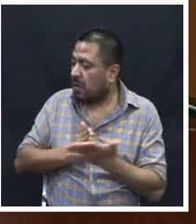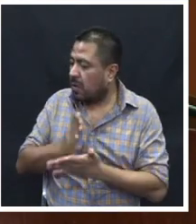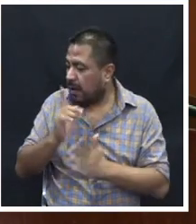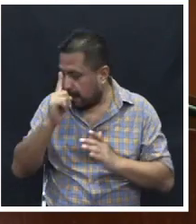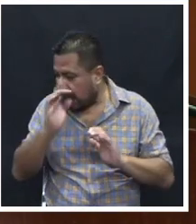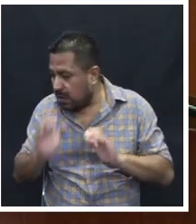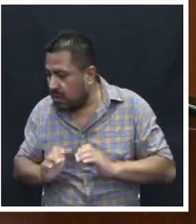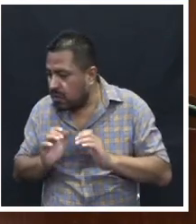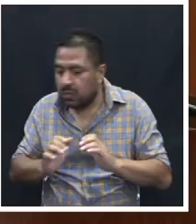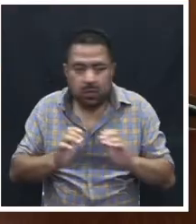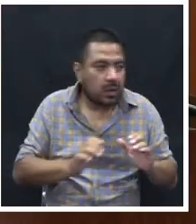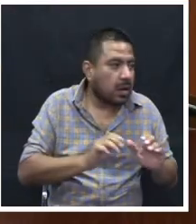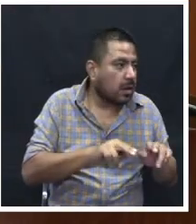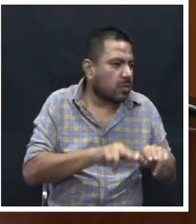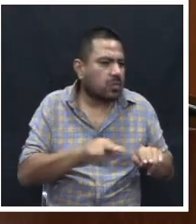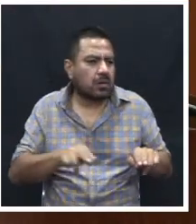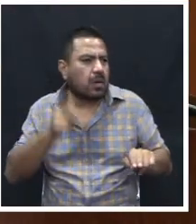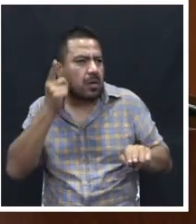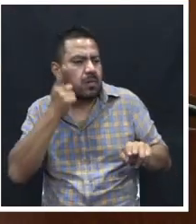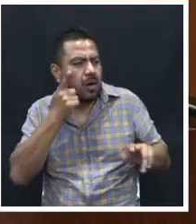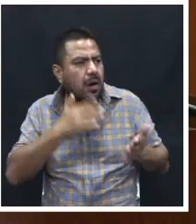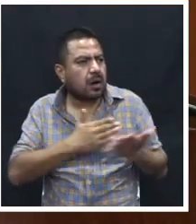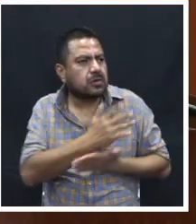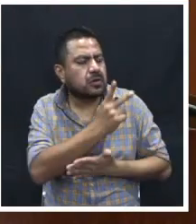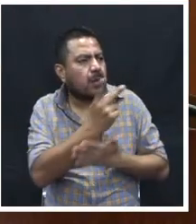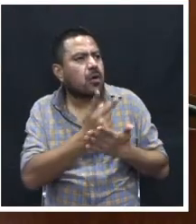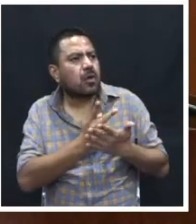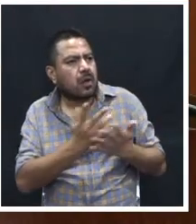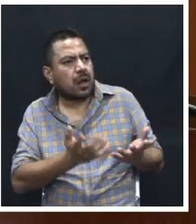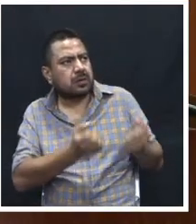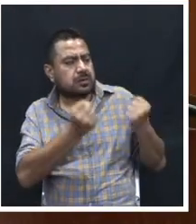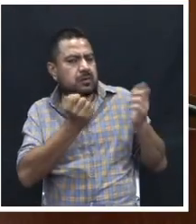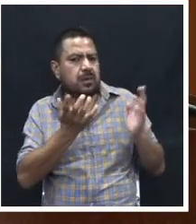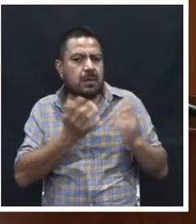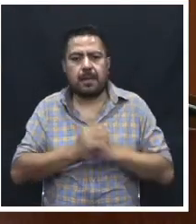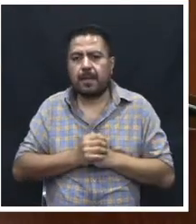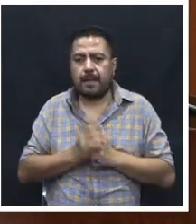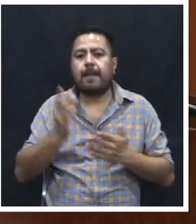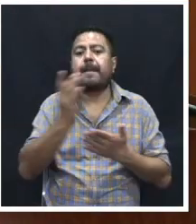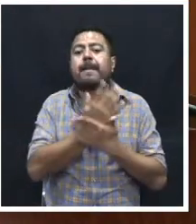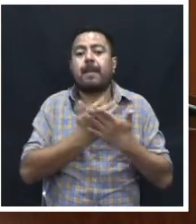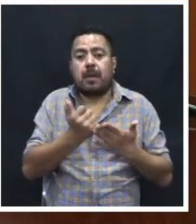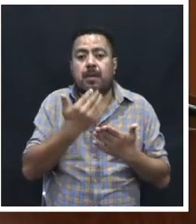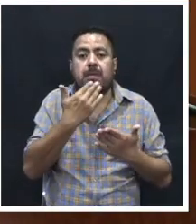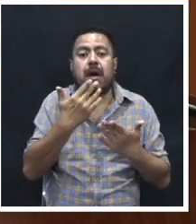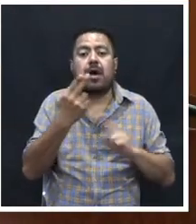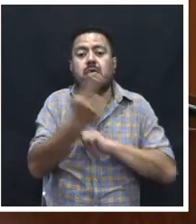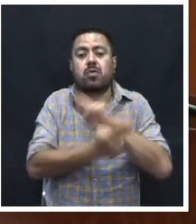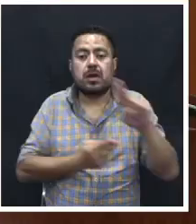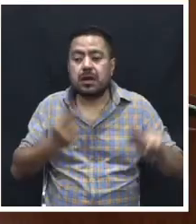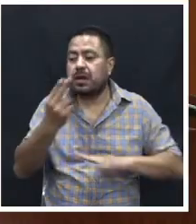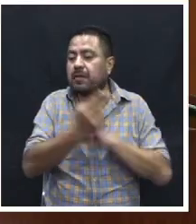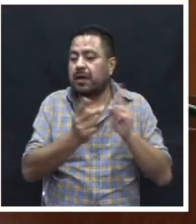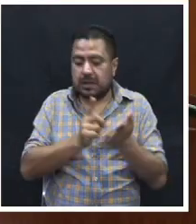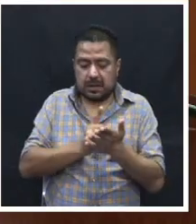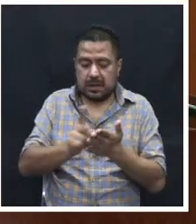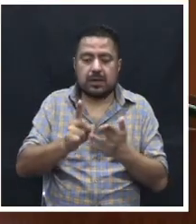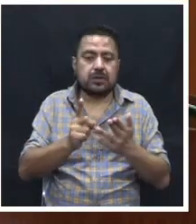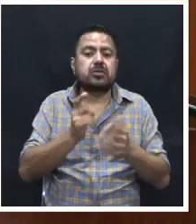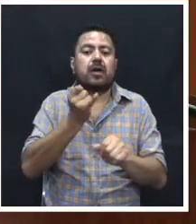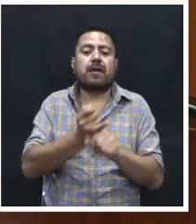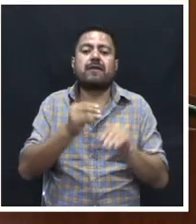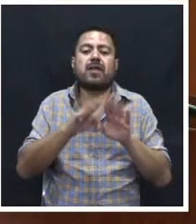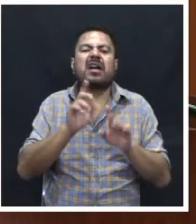resguardarse o cómo acceder a programas de recuperación? Garantizar la universalidad del derecho a la información